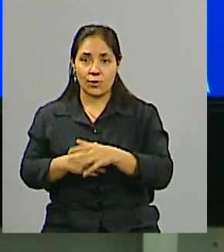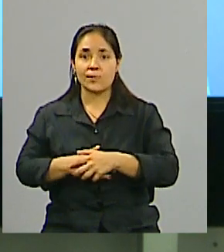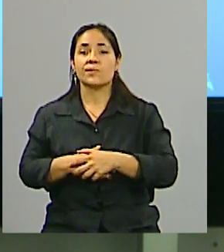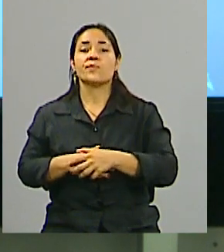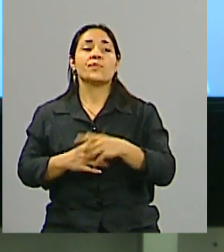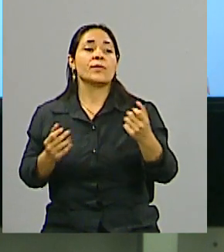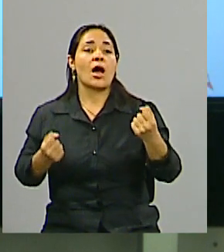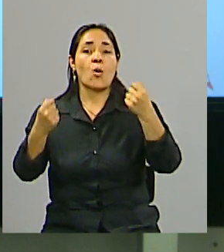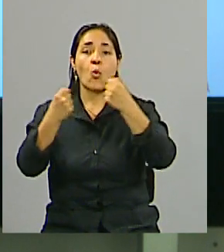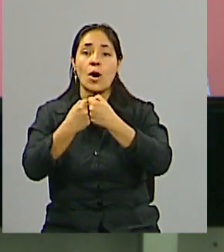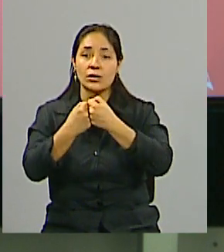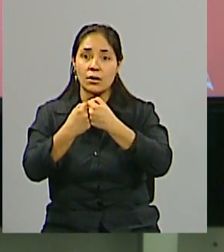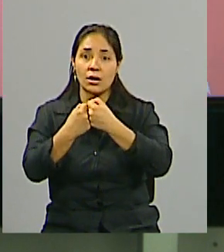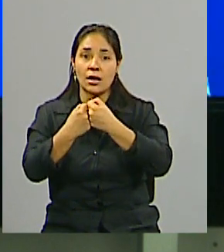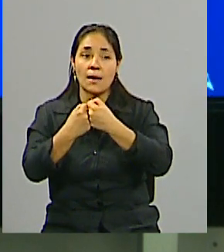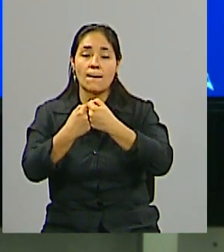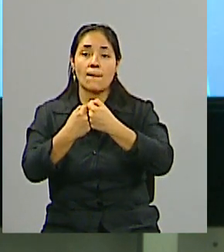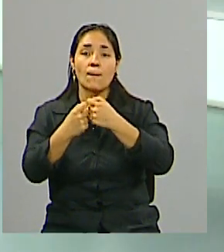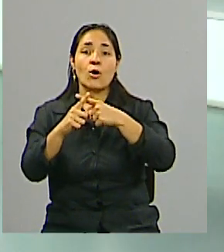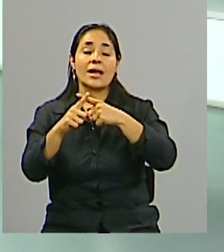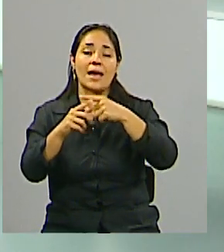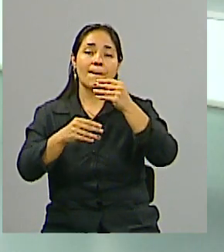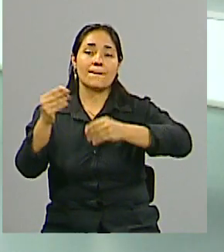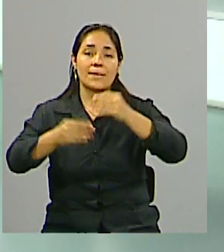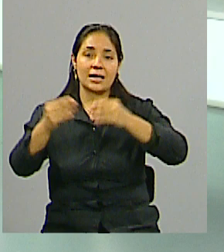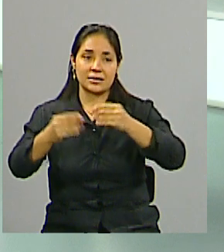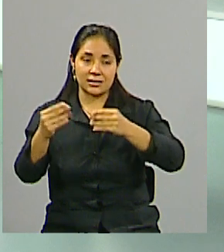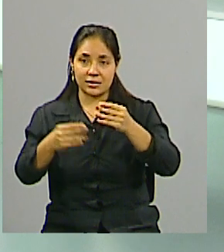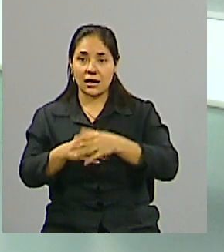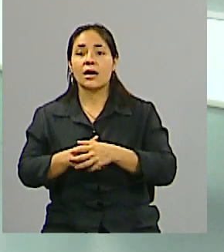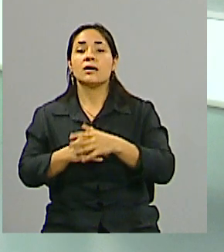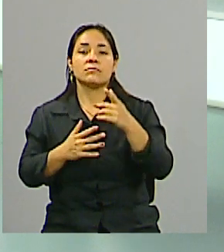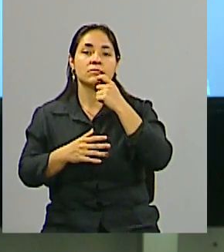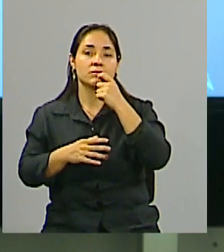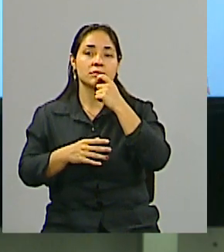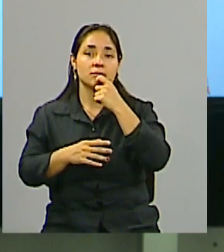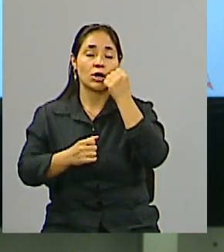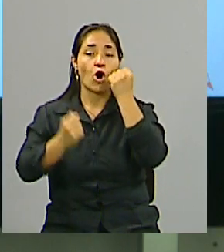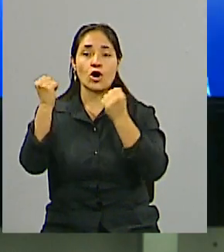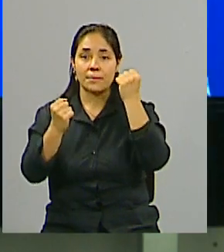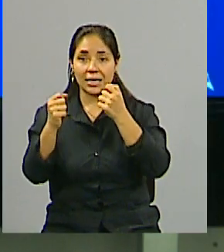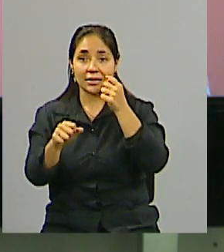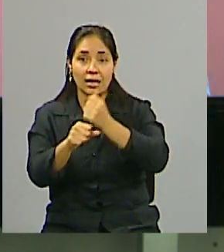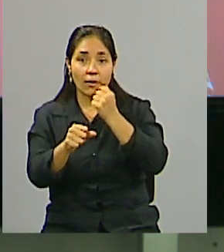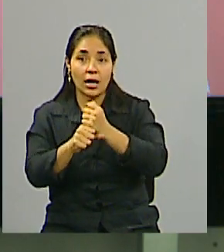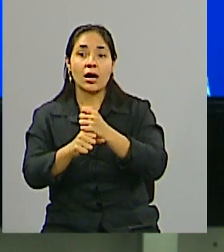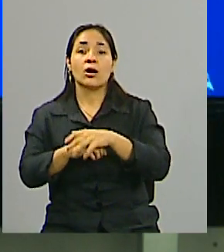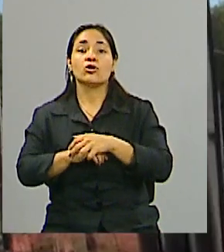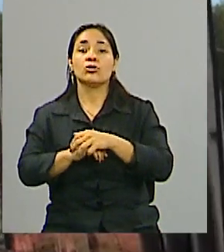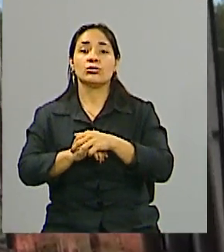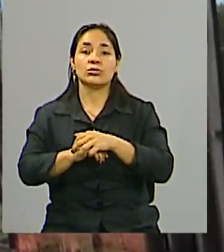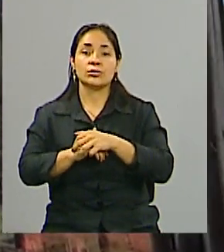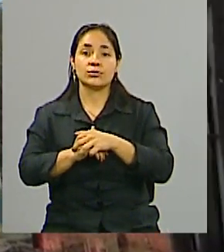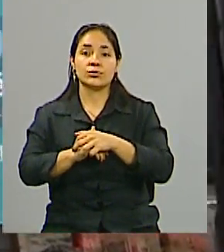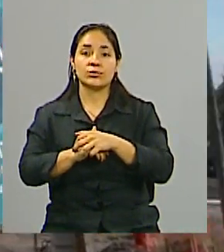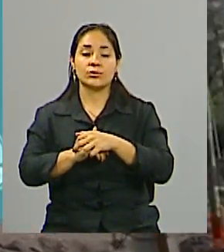acuerdos por empresa, no los convenios por rama, como antes se hacía de actividad económica, socavan bastante las